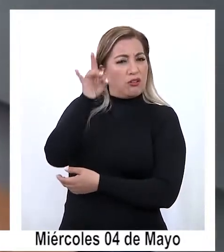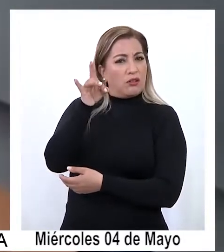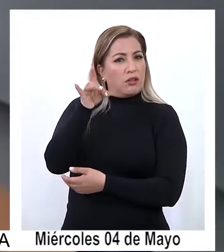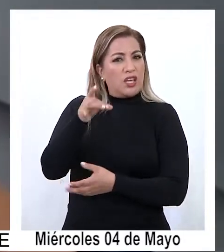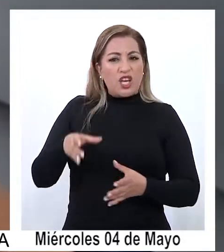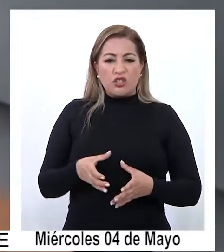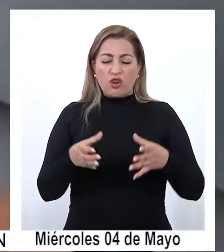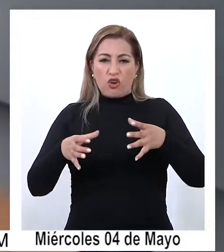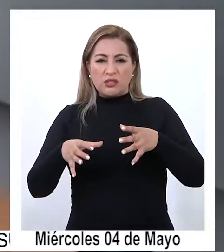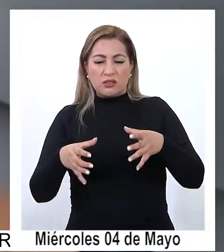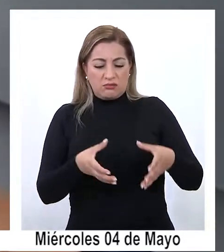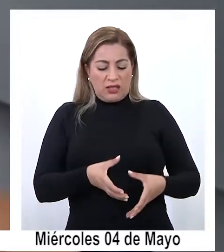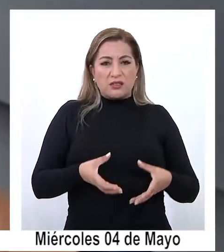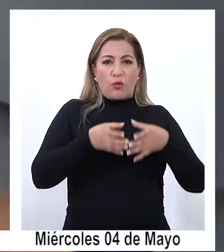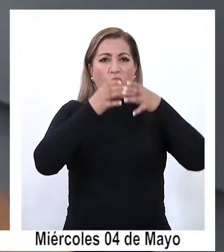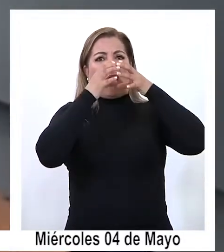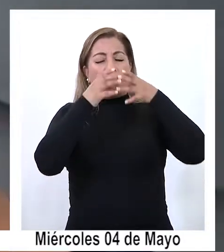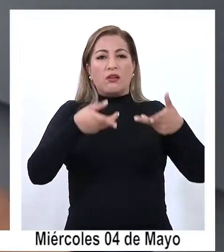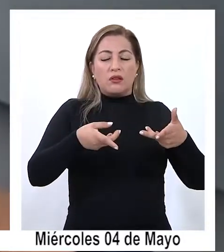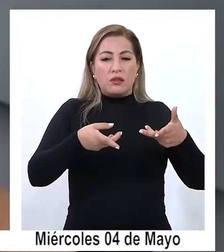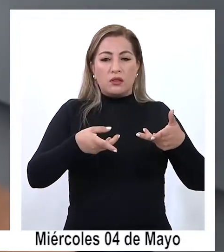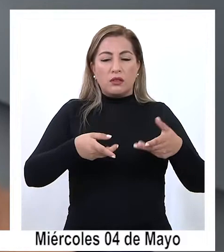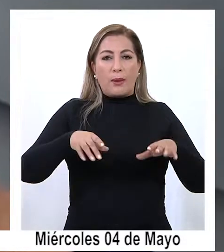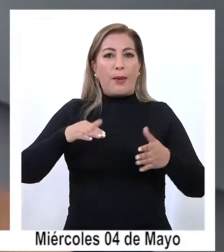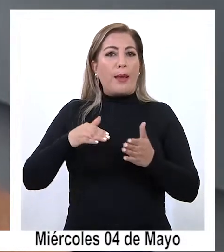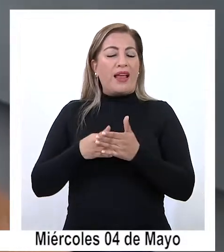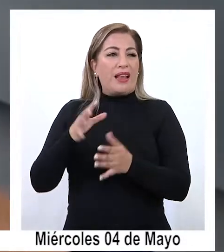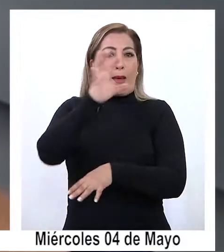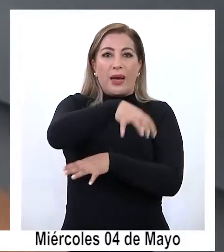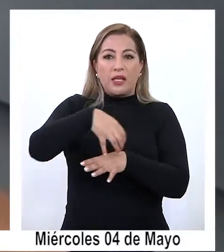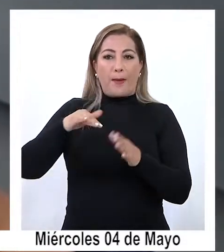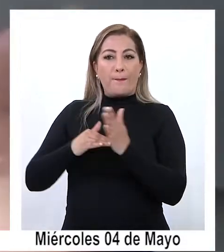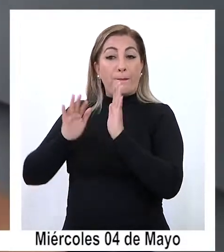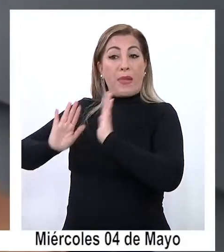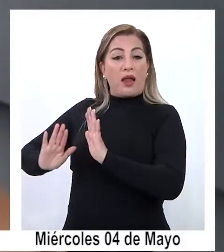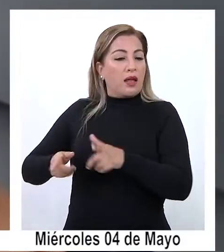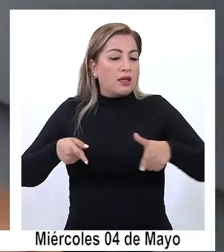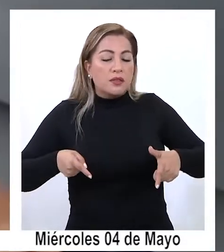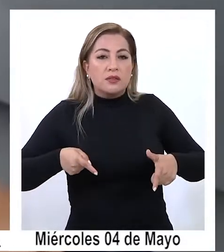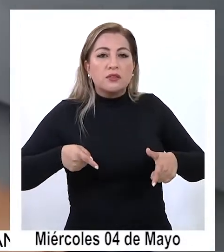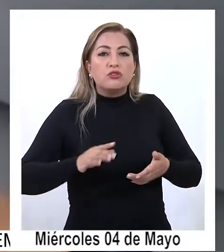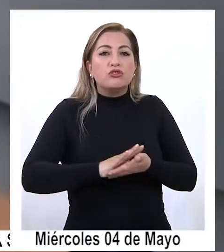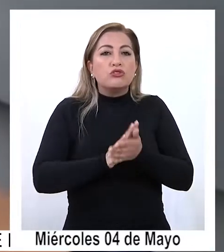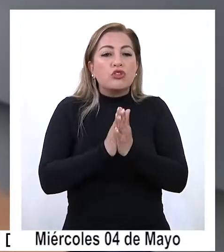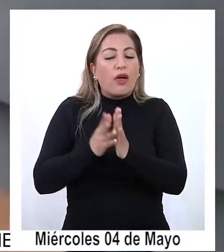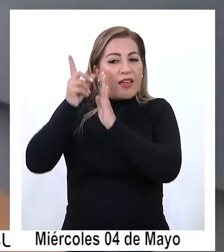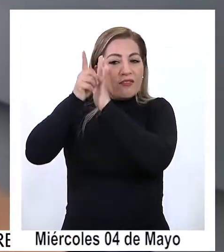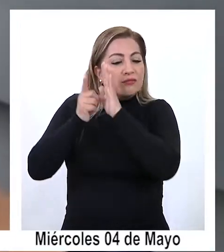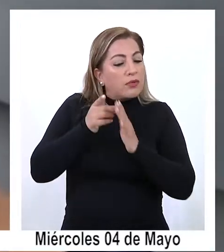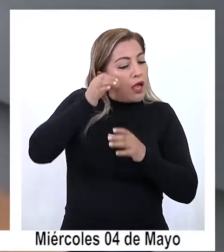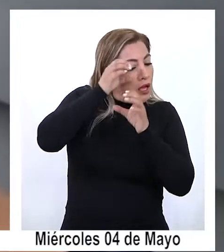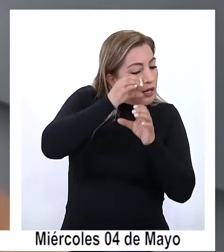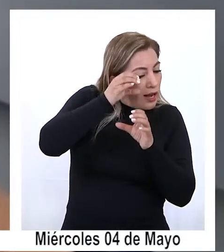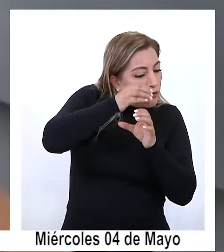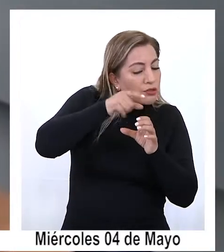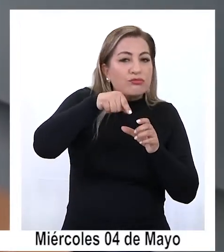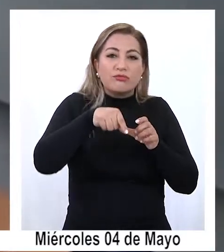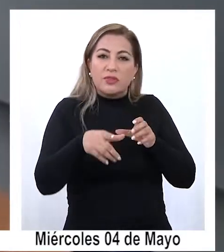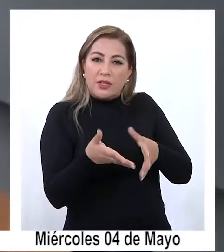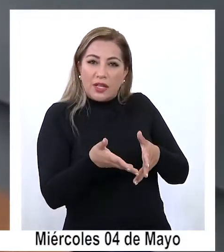vasijas y cosas. Entonces se pararon inmediatamente las obras y este documental recopila todo ese rescate